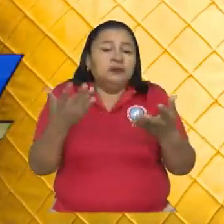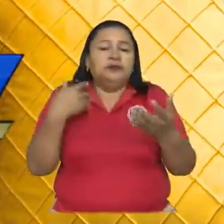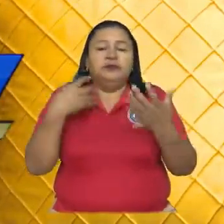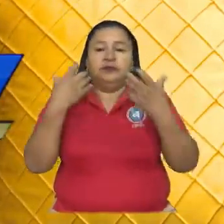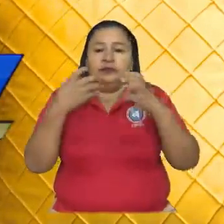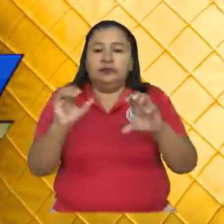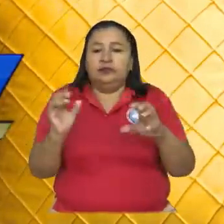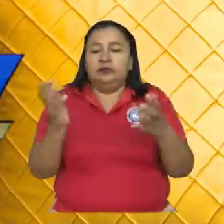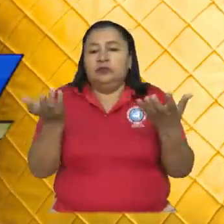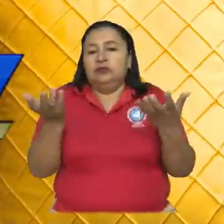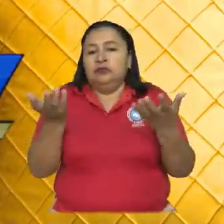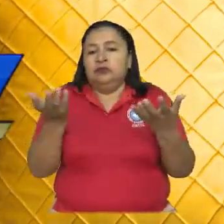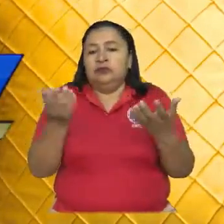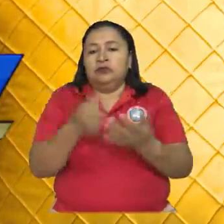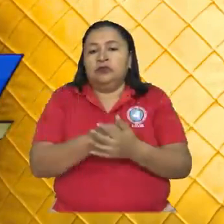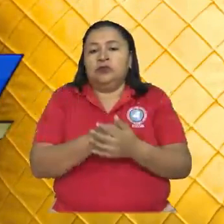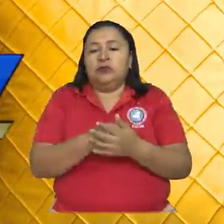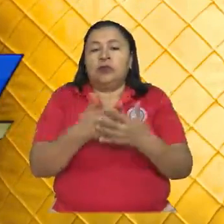cosas que estén